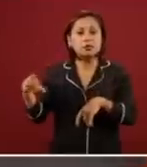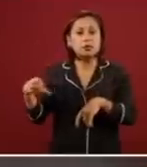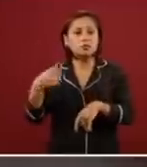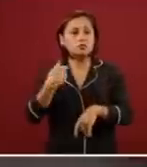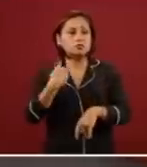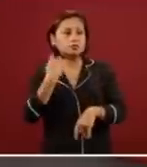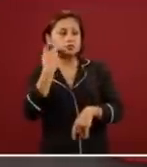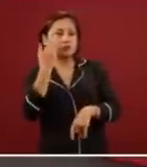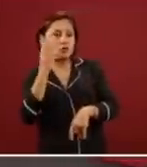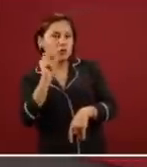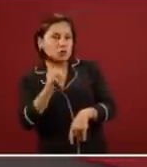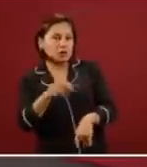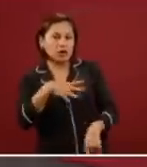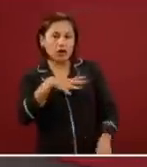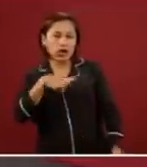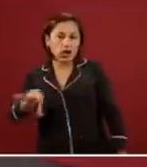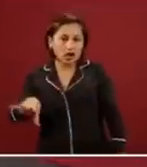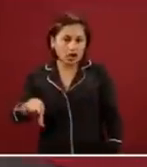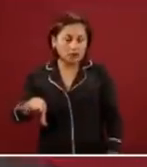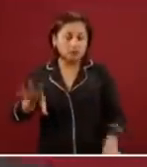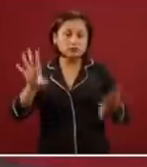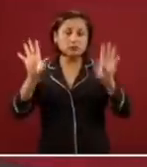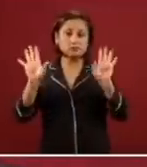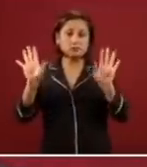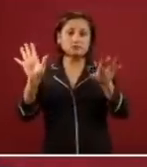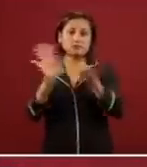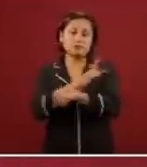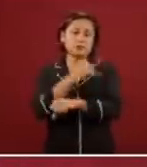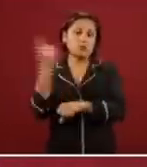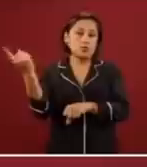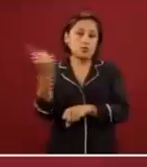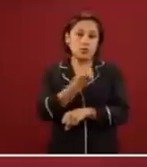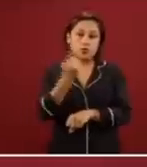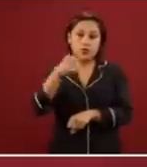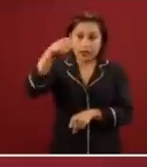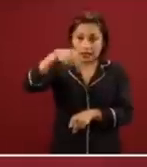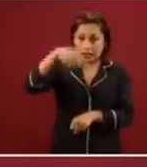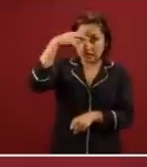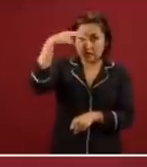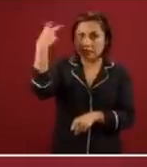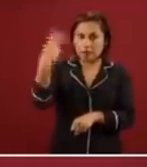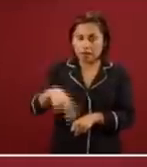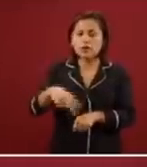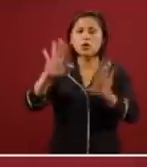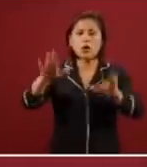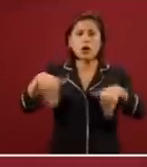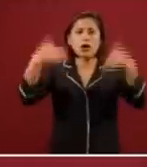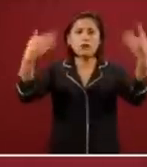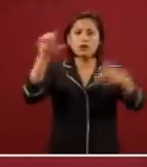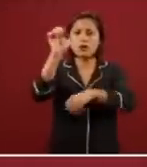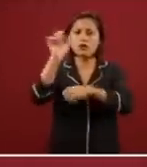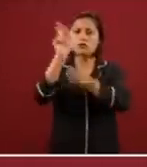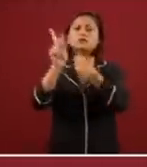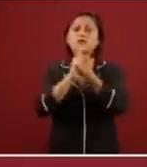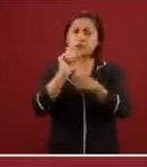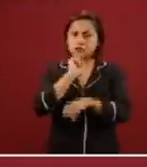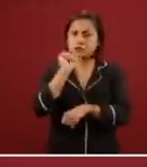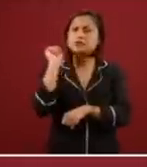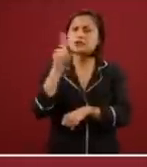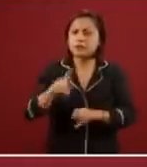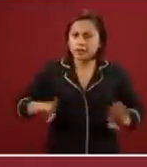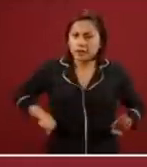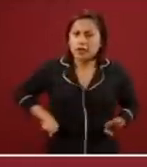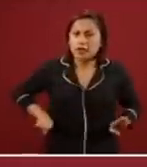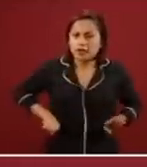yo creo que en México, sin duda, pero también en el mundo, todo debe